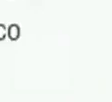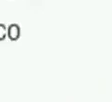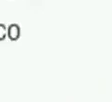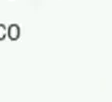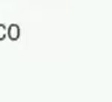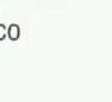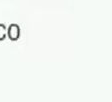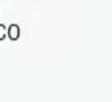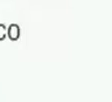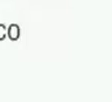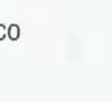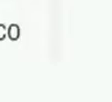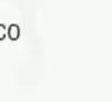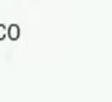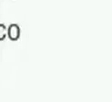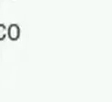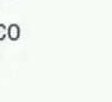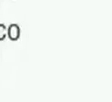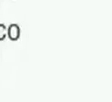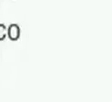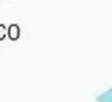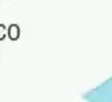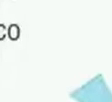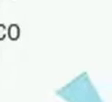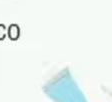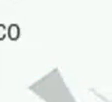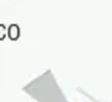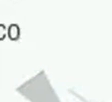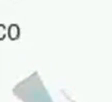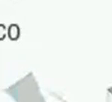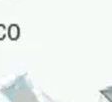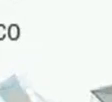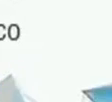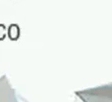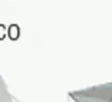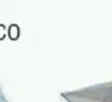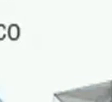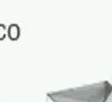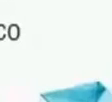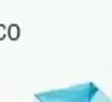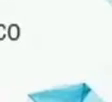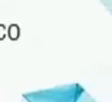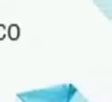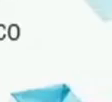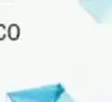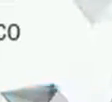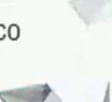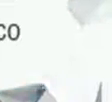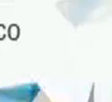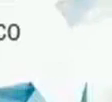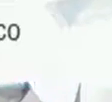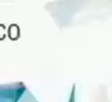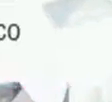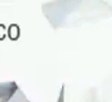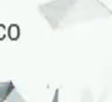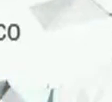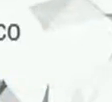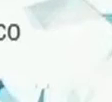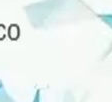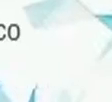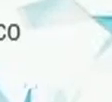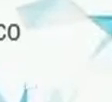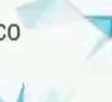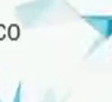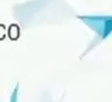El siguiente programa es clasificación F, cultural, informativo, educativo, apto para todo público.